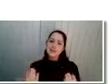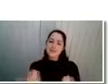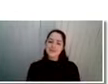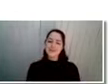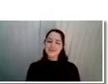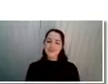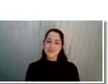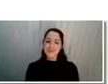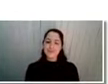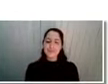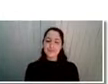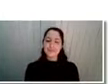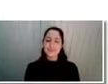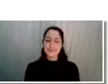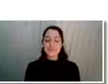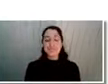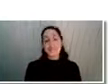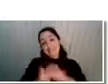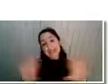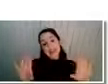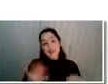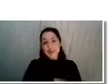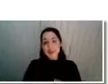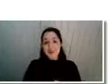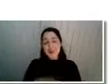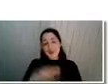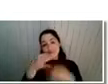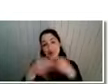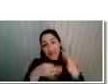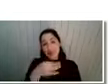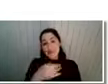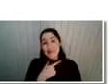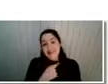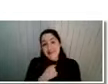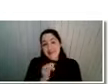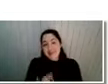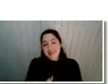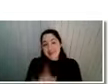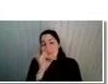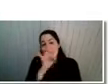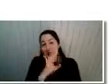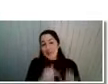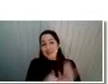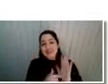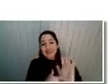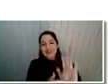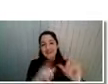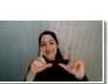Y eso era lo que les quería contar, creo que esa es la última diapo.